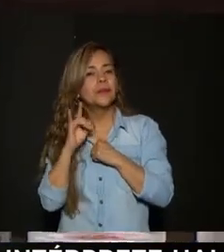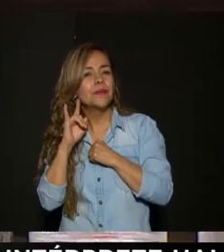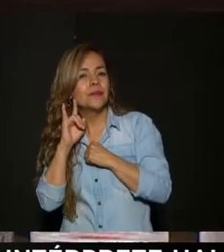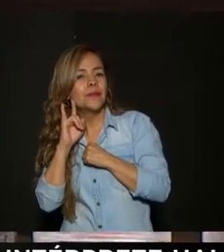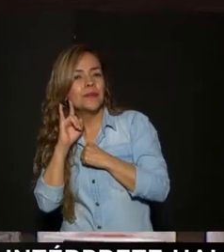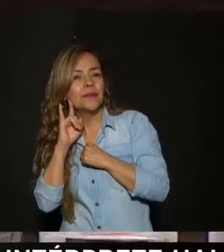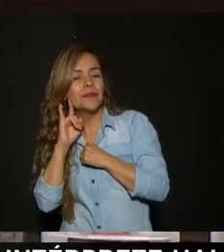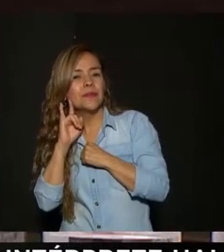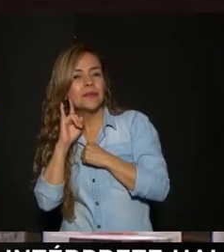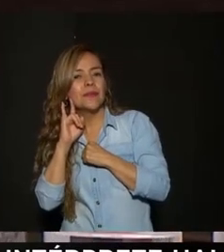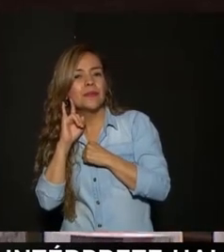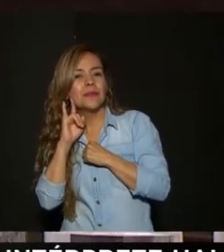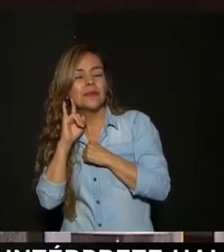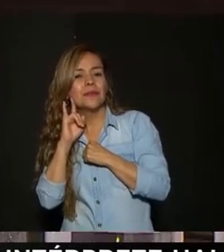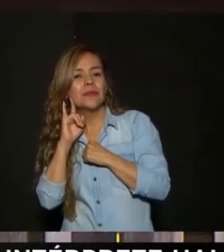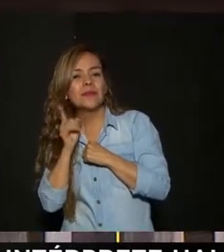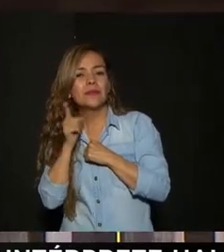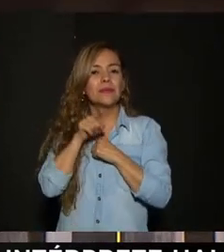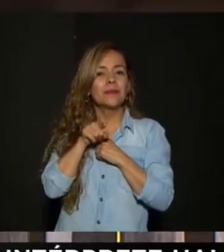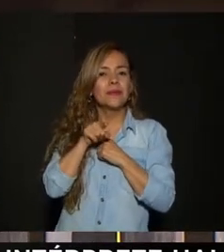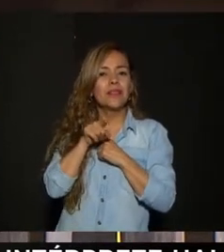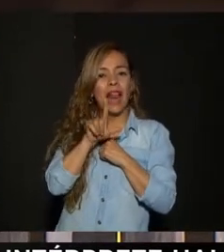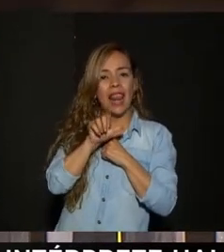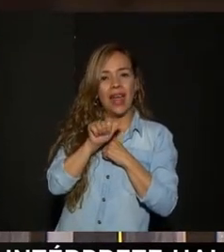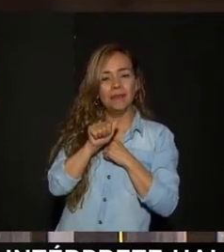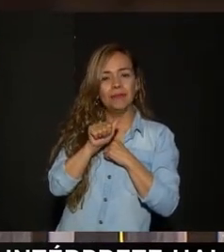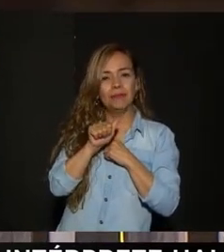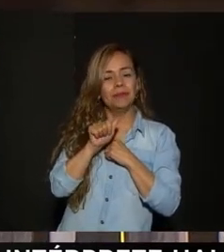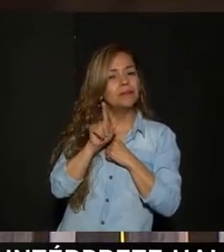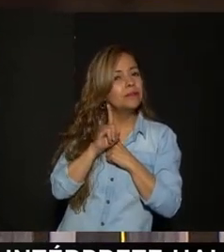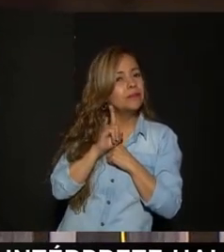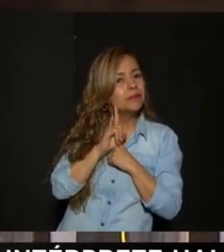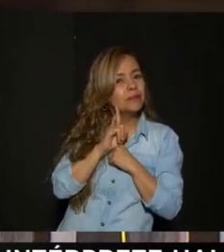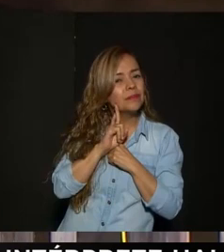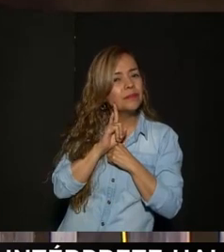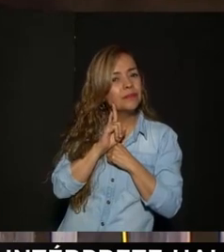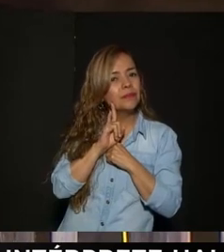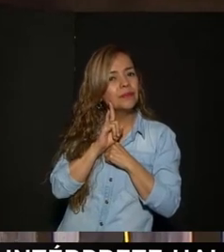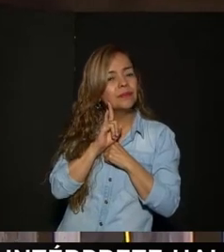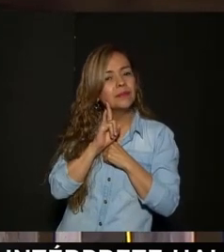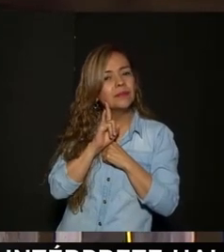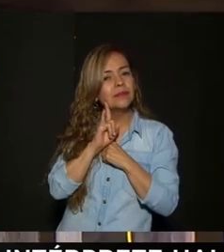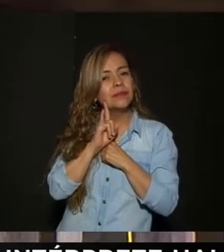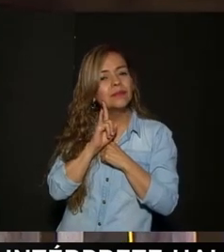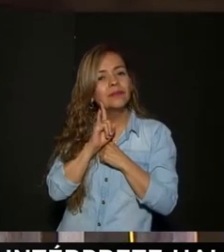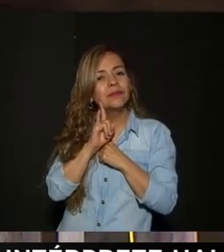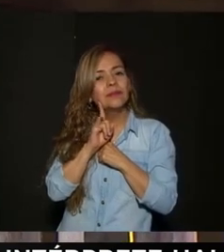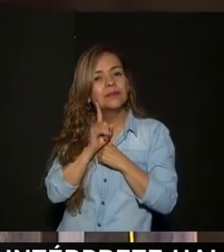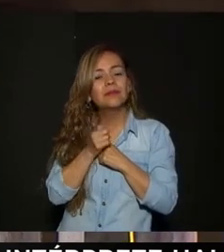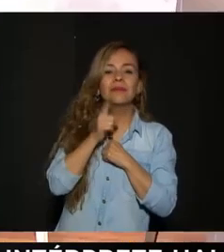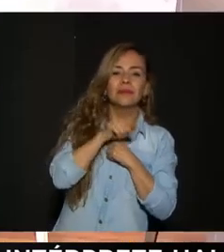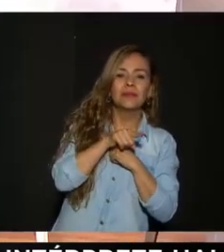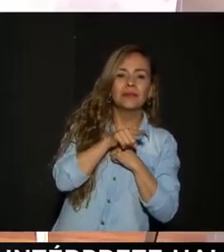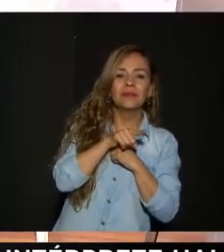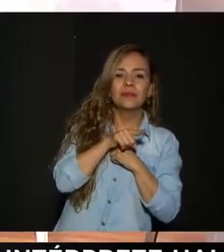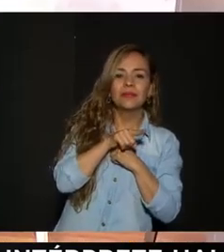Muy bien. Vamos a tocar entonces después del Sol, sigue La. La. La. Muy bien.